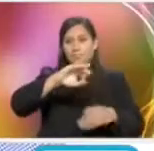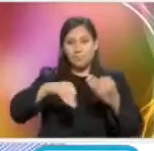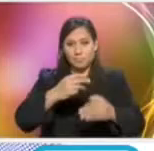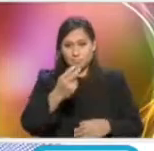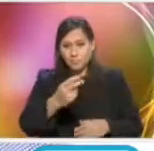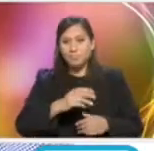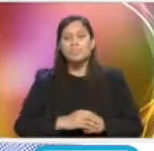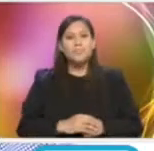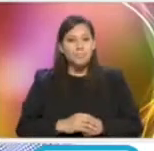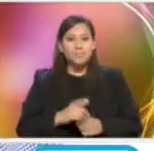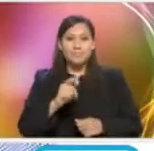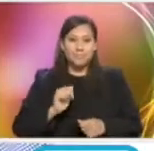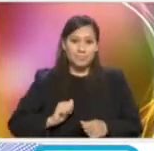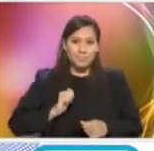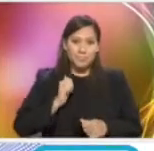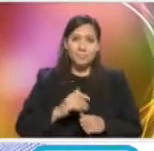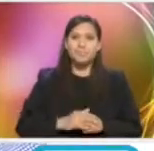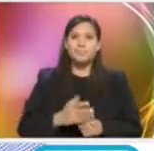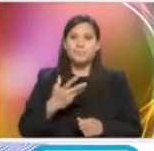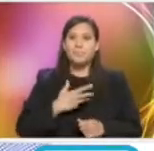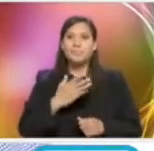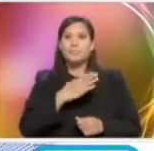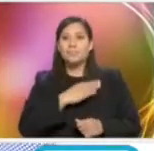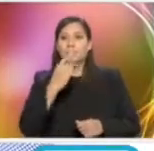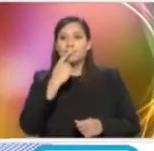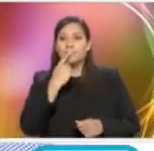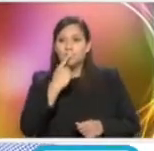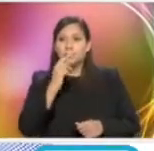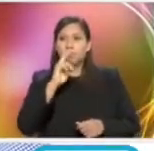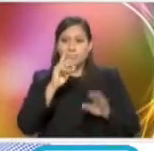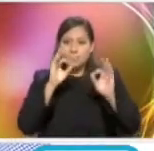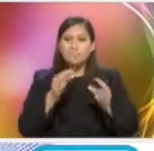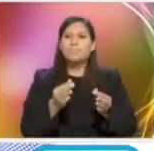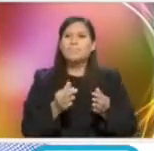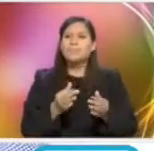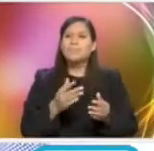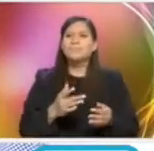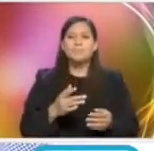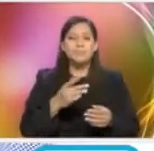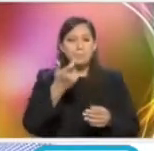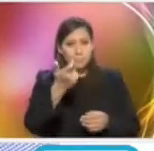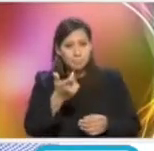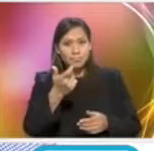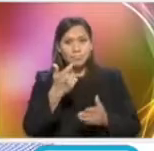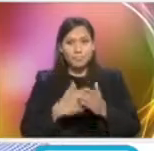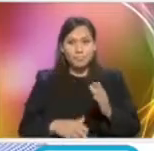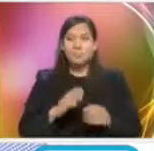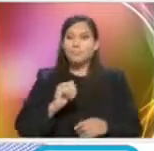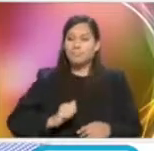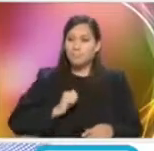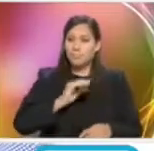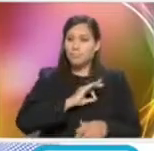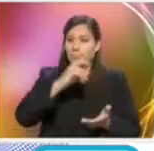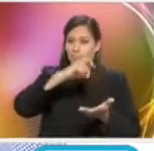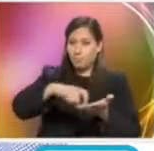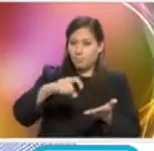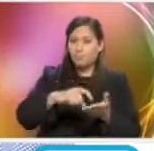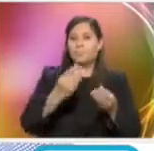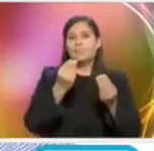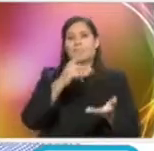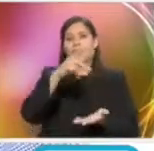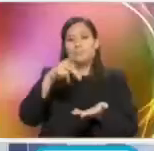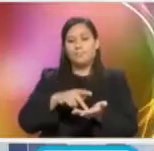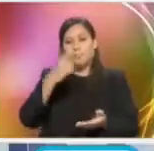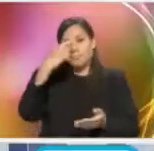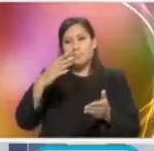eso. Sí. Aprovechen, tienen muy buen sabor, tienen la mejor textura, todo, precio. Se aprovechen, pueden comprar ahí muchos kilos